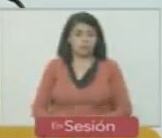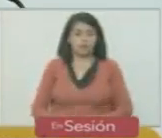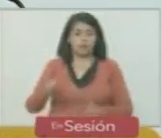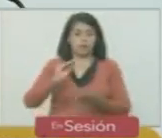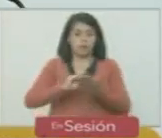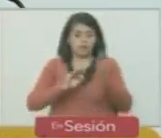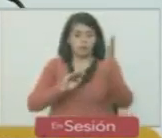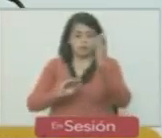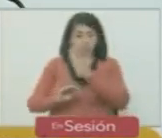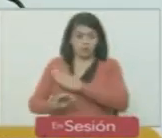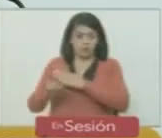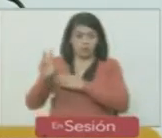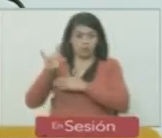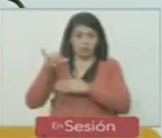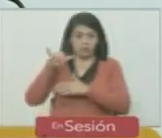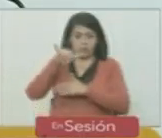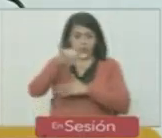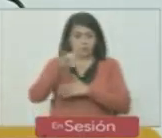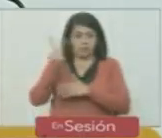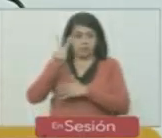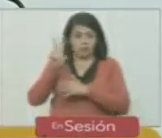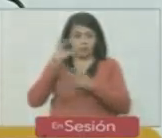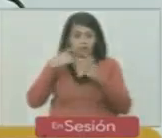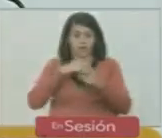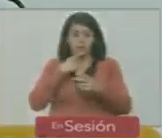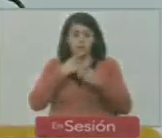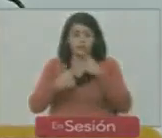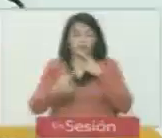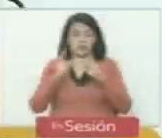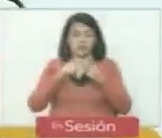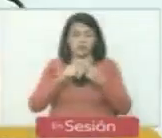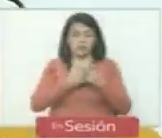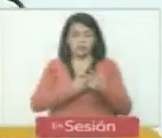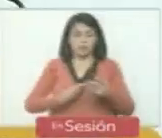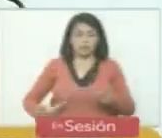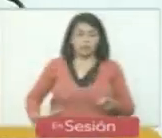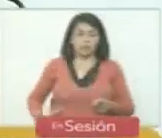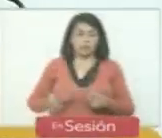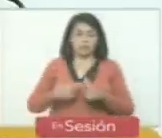devuelve el avión que es venezolano y decirle al presidente